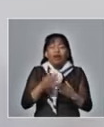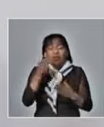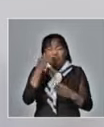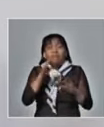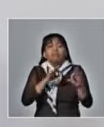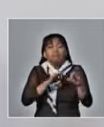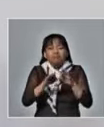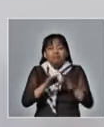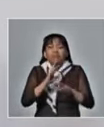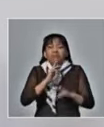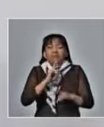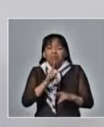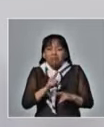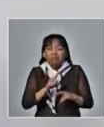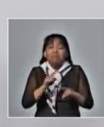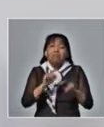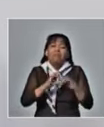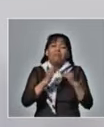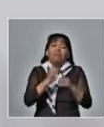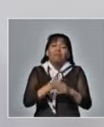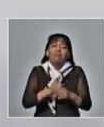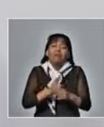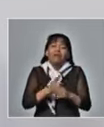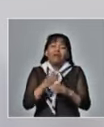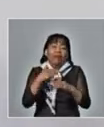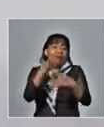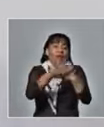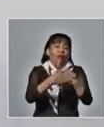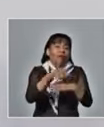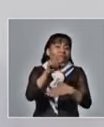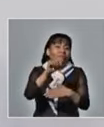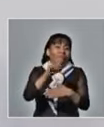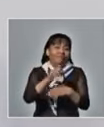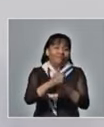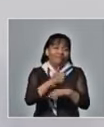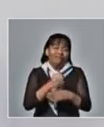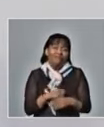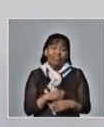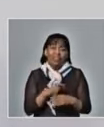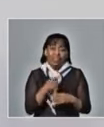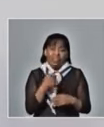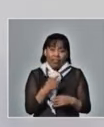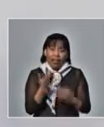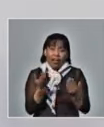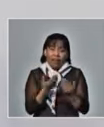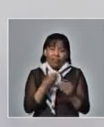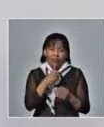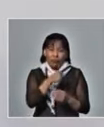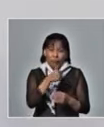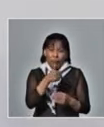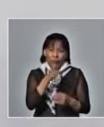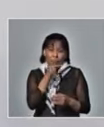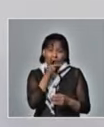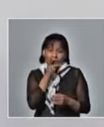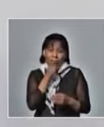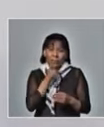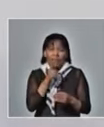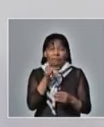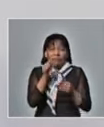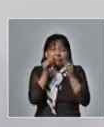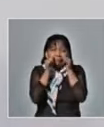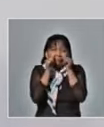trabajar para generar una mejor sociedad de cara a los próximos 20. En ese sentido, tenemos que hacer que los papás puedan estar más al